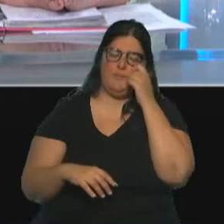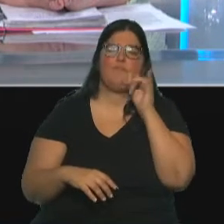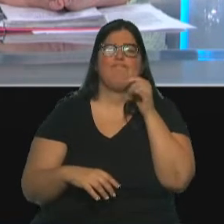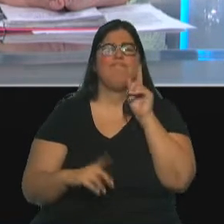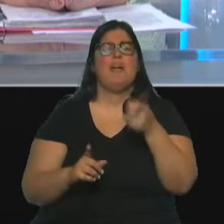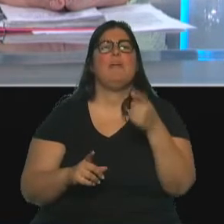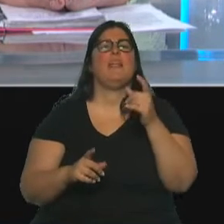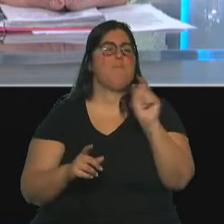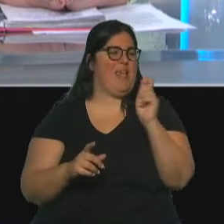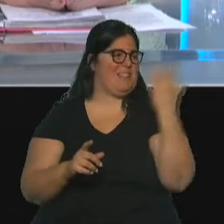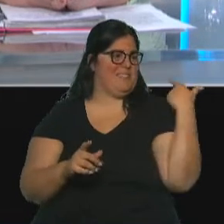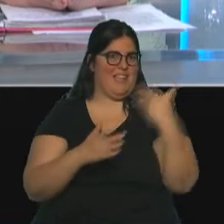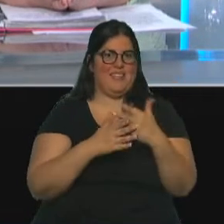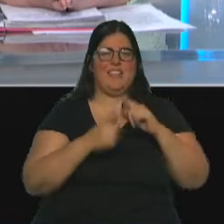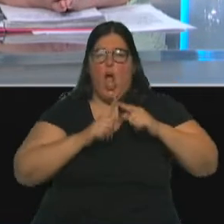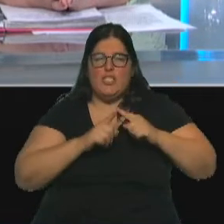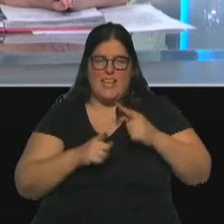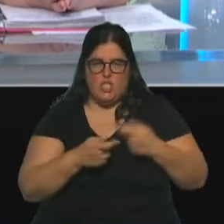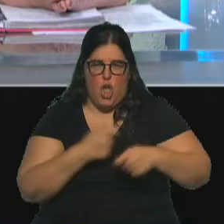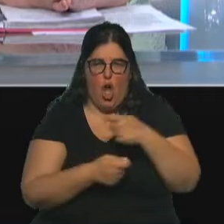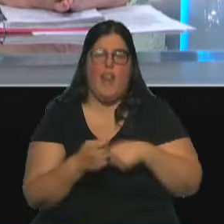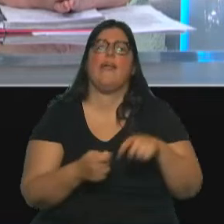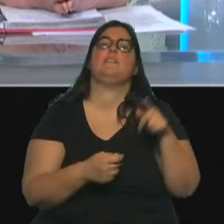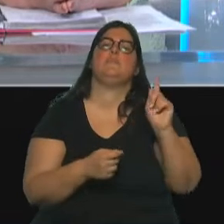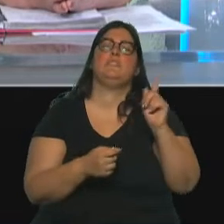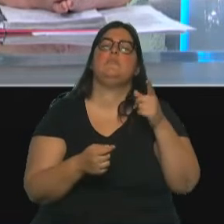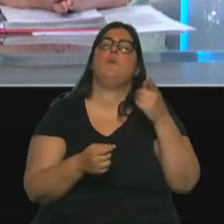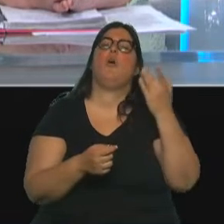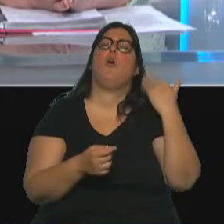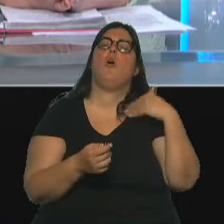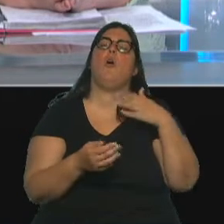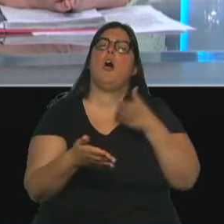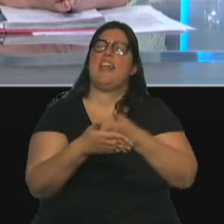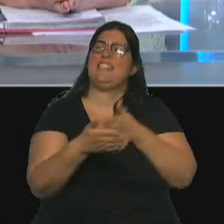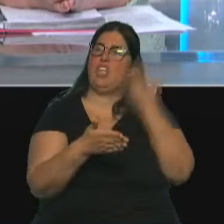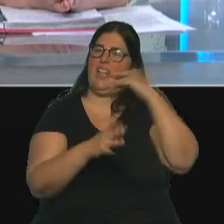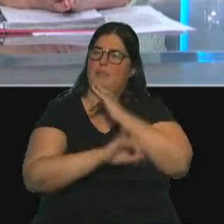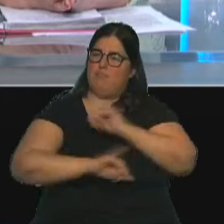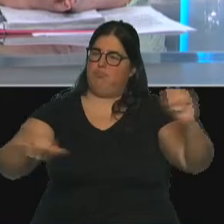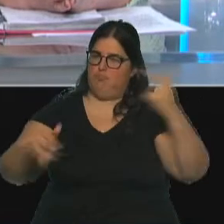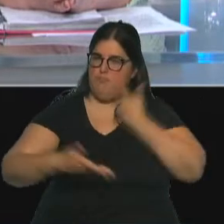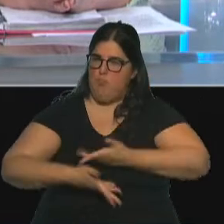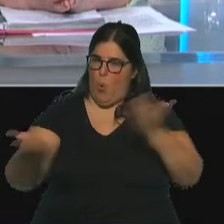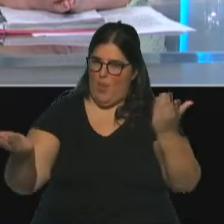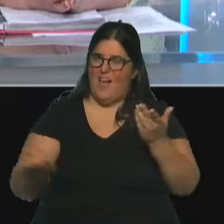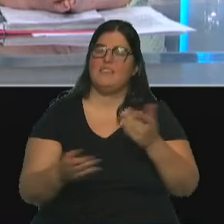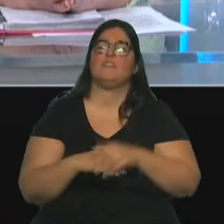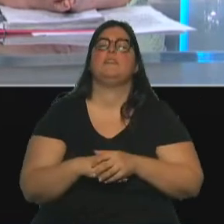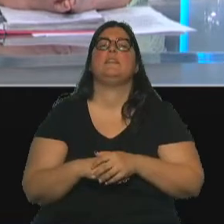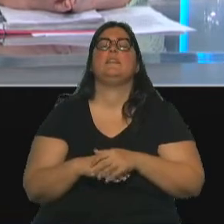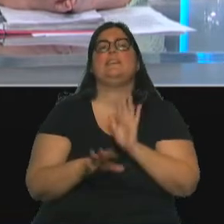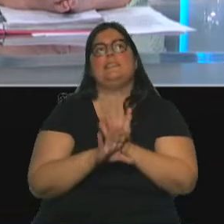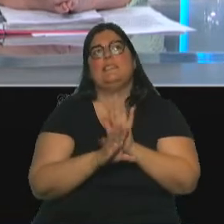negociaciones de los últimos meses a partir de lo que había sido esas restricciones que se habían hecho públicas entre en